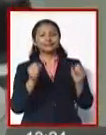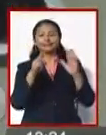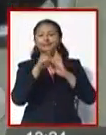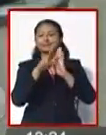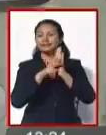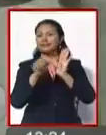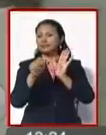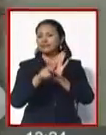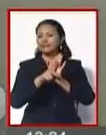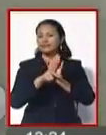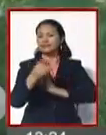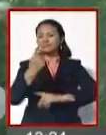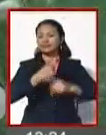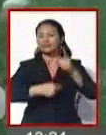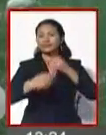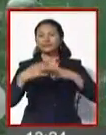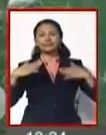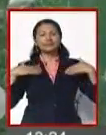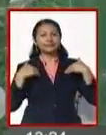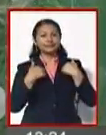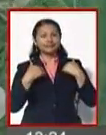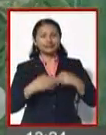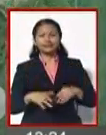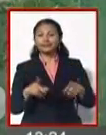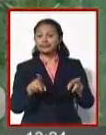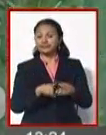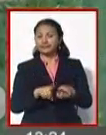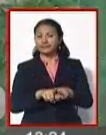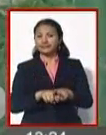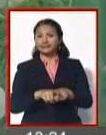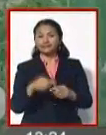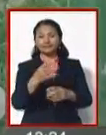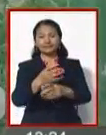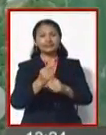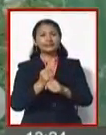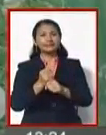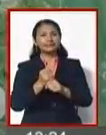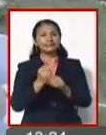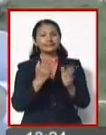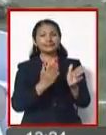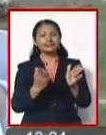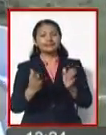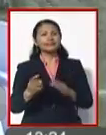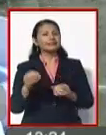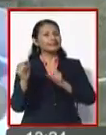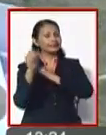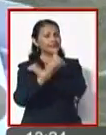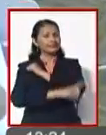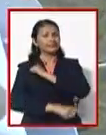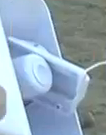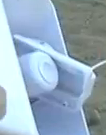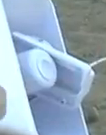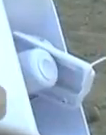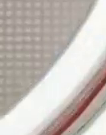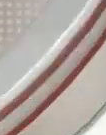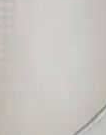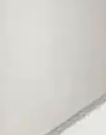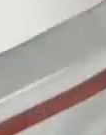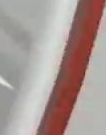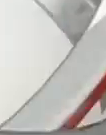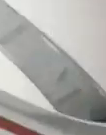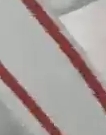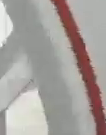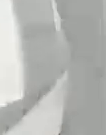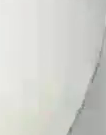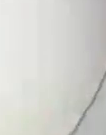normas que prohíben la comercialización de animales, además de los decomisos y procesos a los infractores.